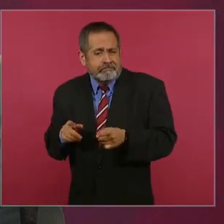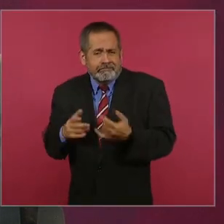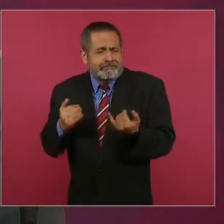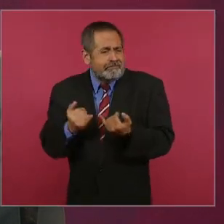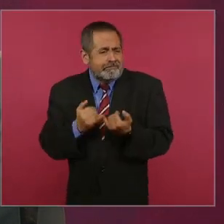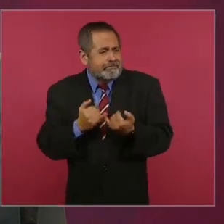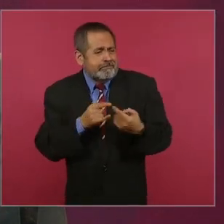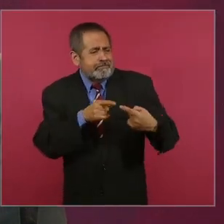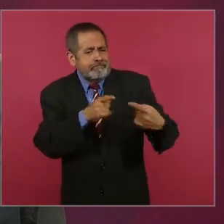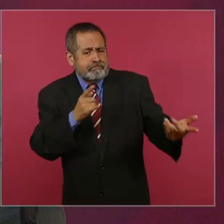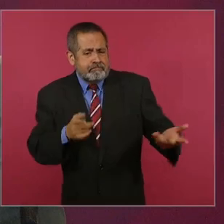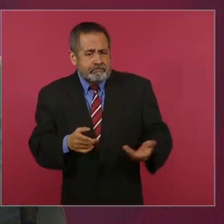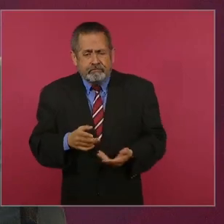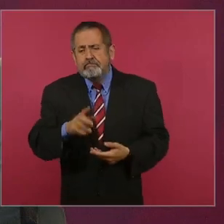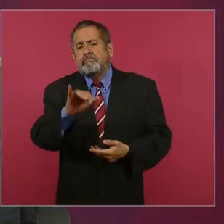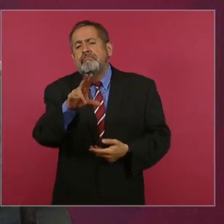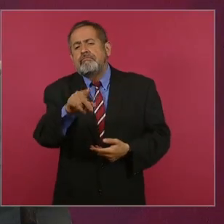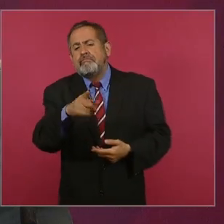no hay diferencia